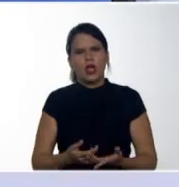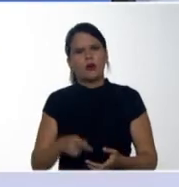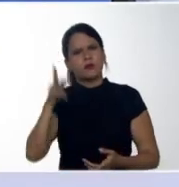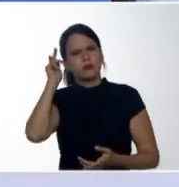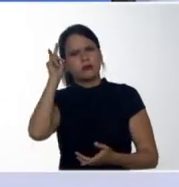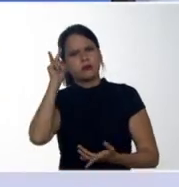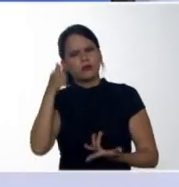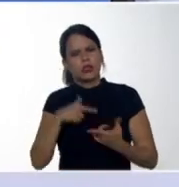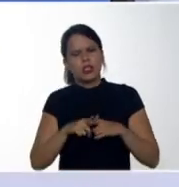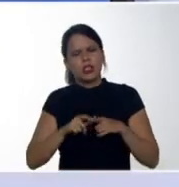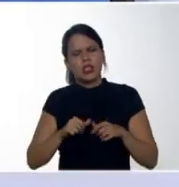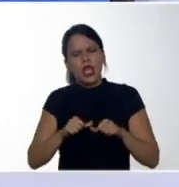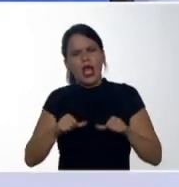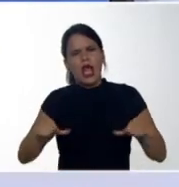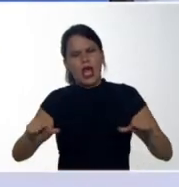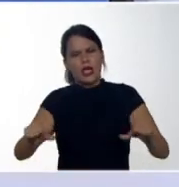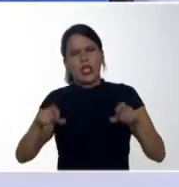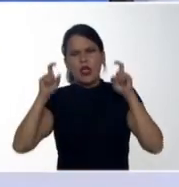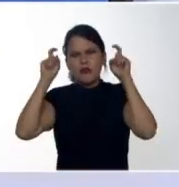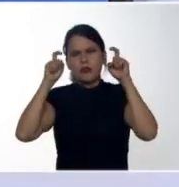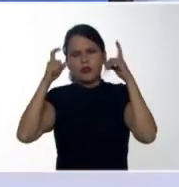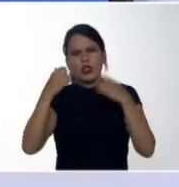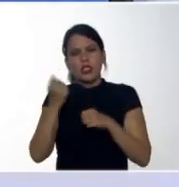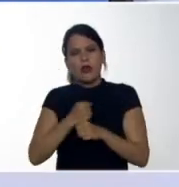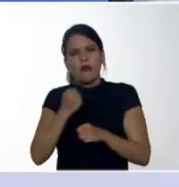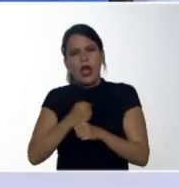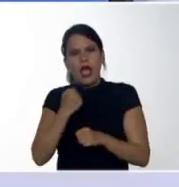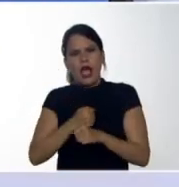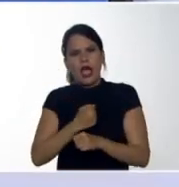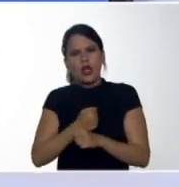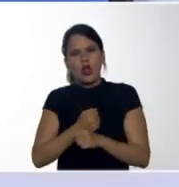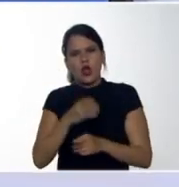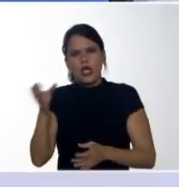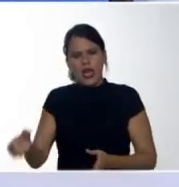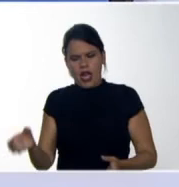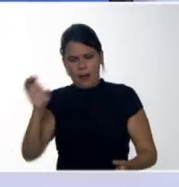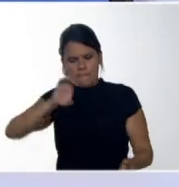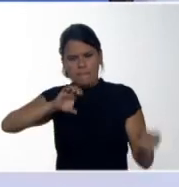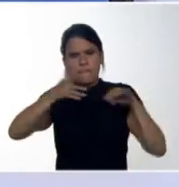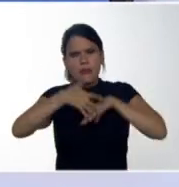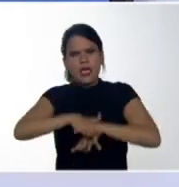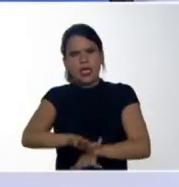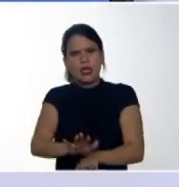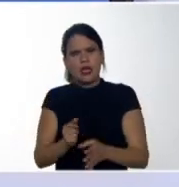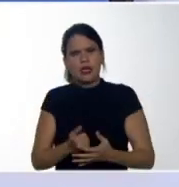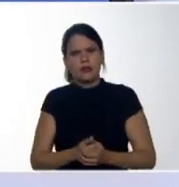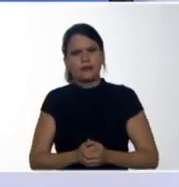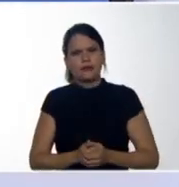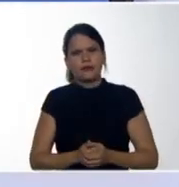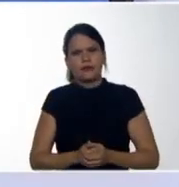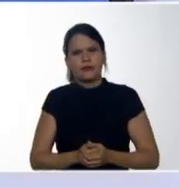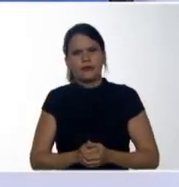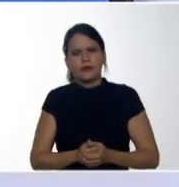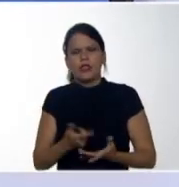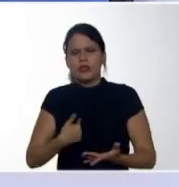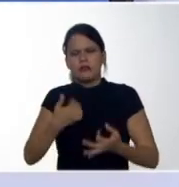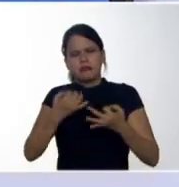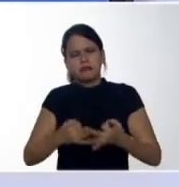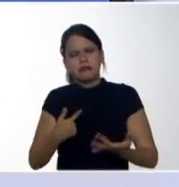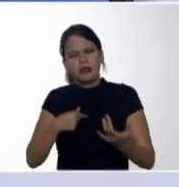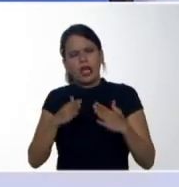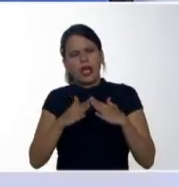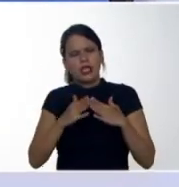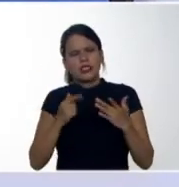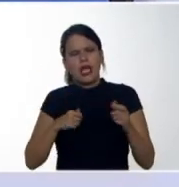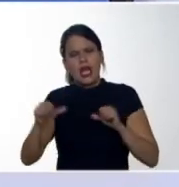área de formación trabajaron lo que corresponde a las mezclas heterogéneas y mezclas homogéneas. Ciertamente en casa